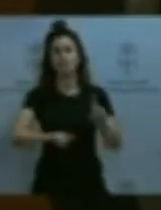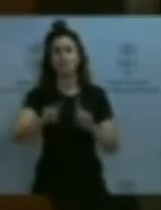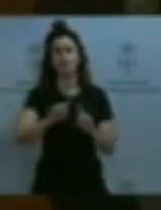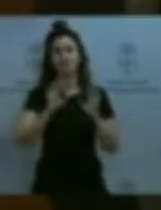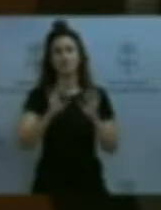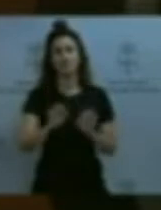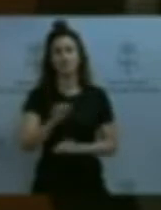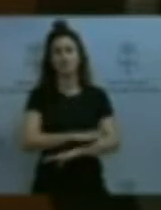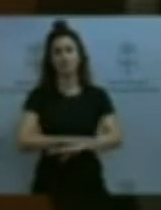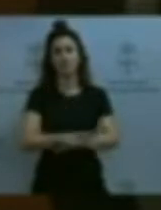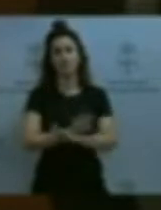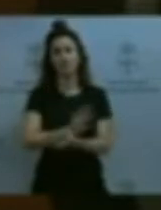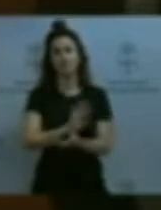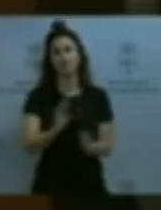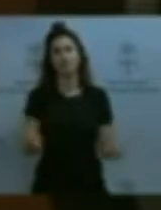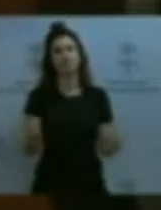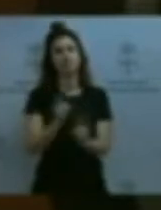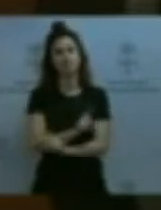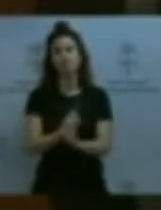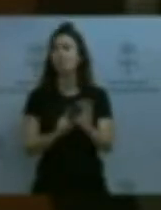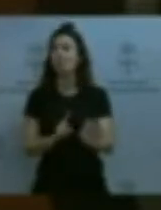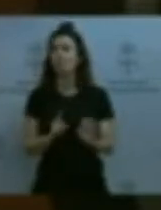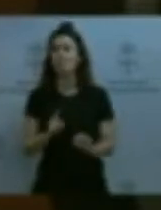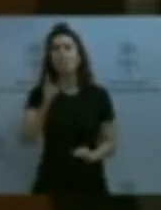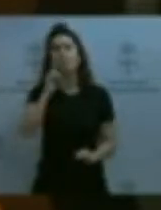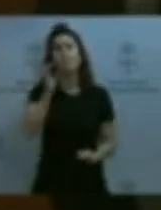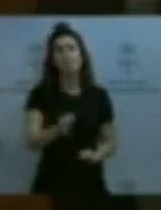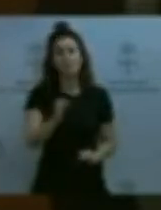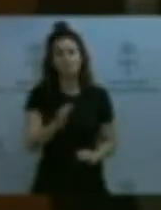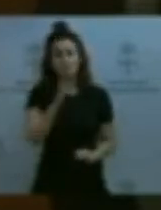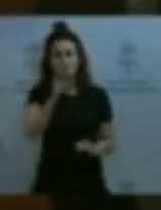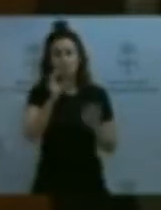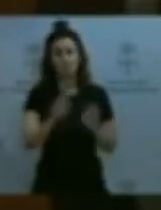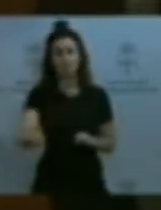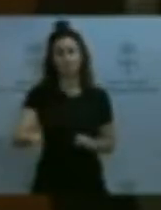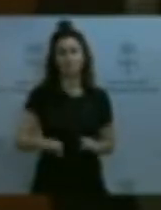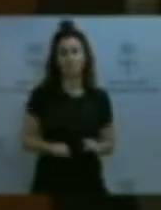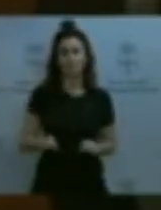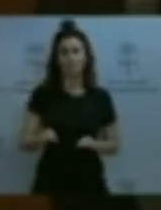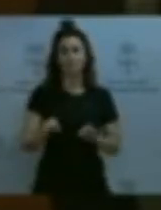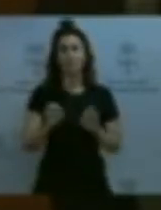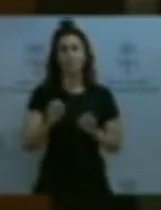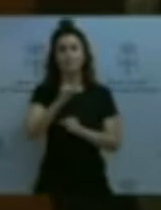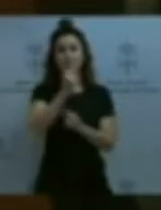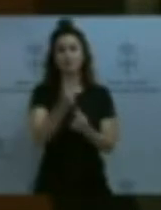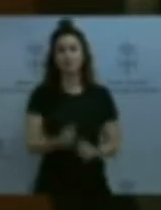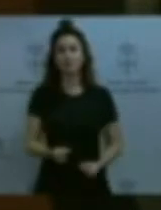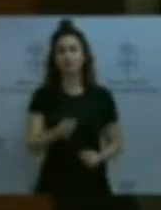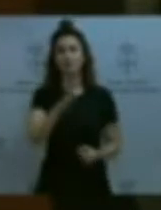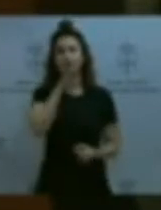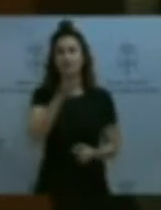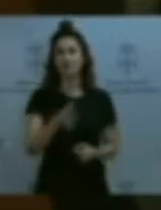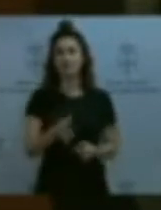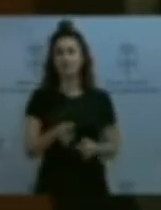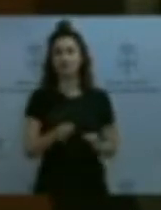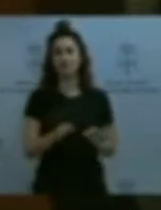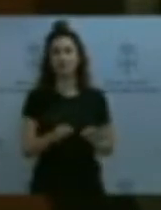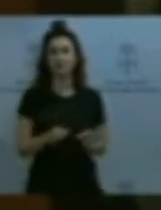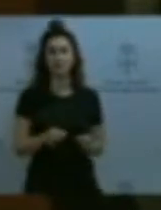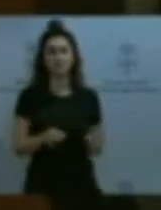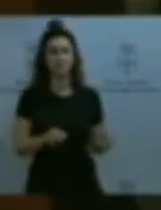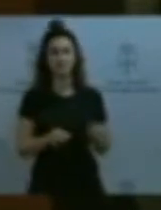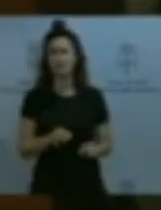con una apropiación de un presupuesto por lo menos ejecuta en el presupuesto del que se apropiaron y al mismo tiempo como usted